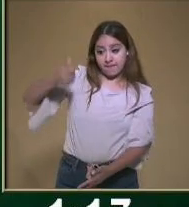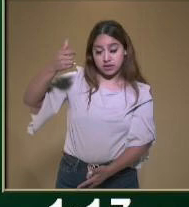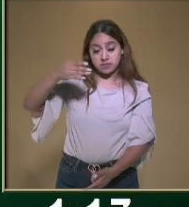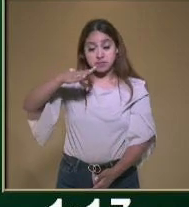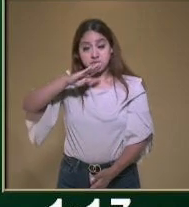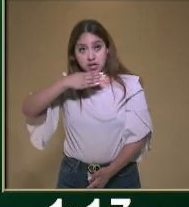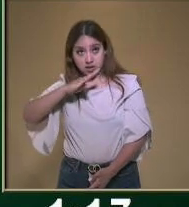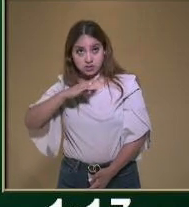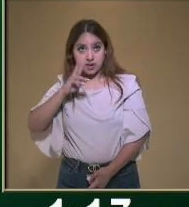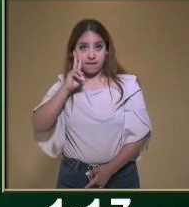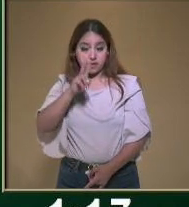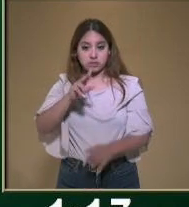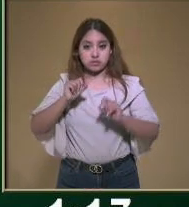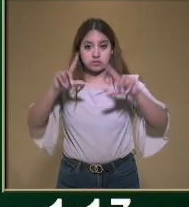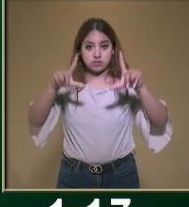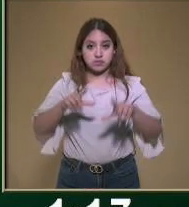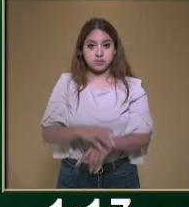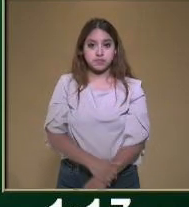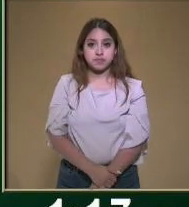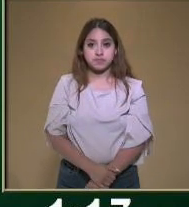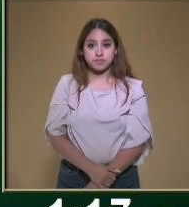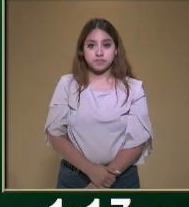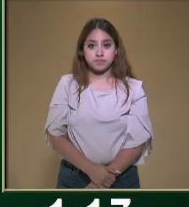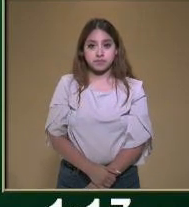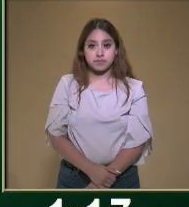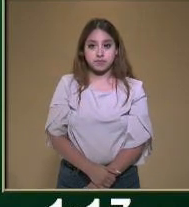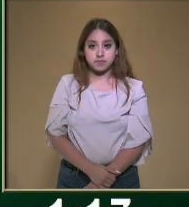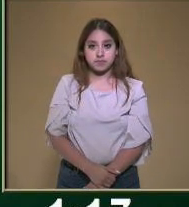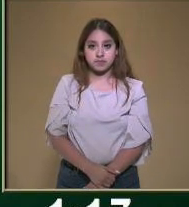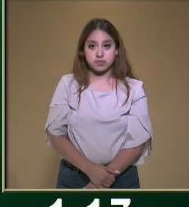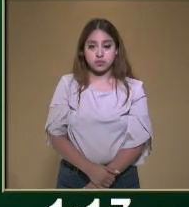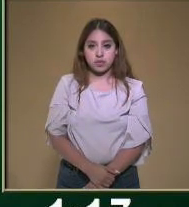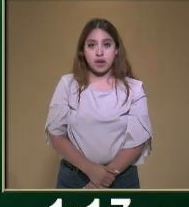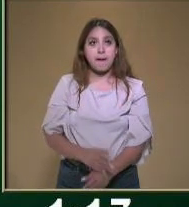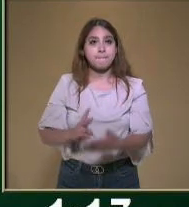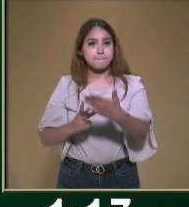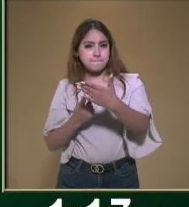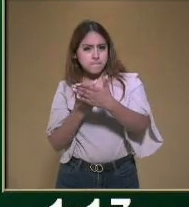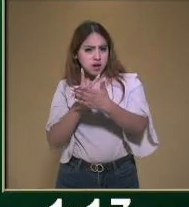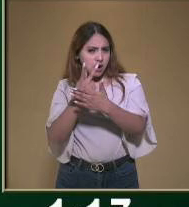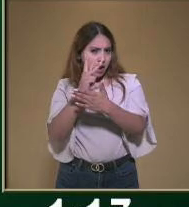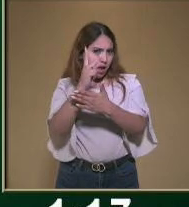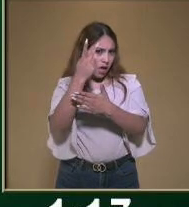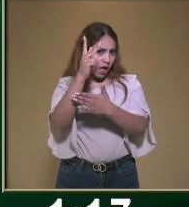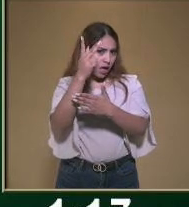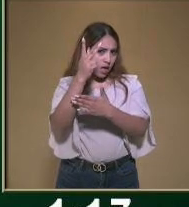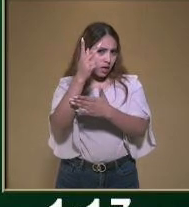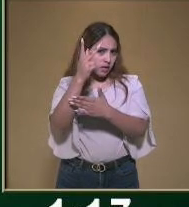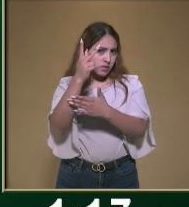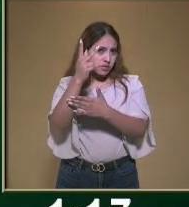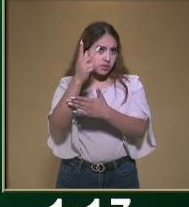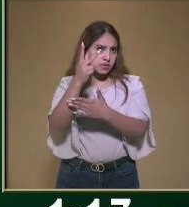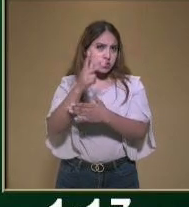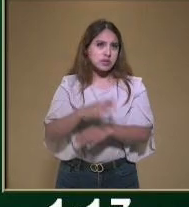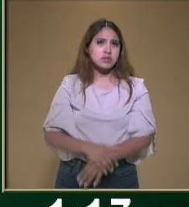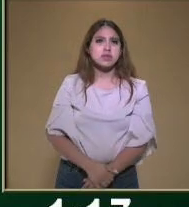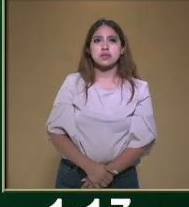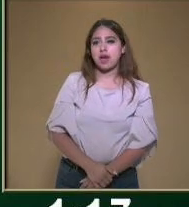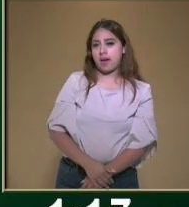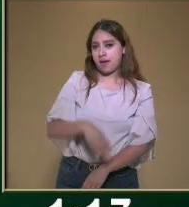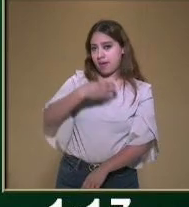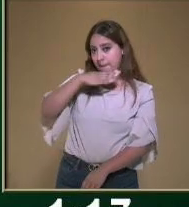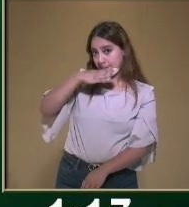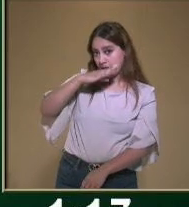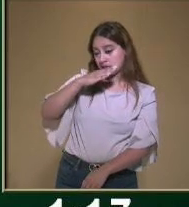continuación la siguiente. Bueno, aquí tenemos una planta del maíz que se llama teosintle. Es una